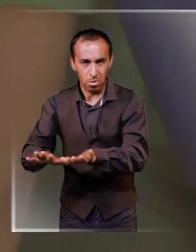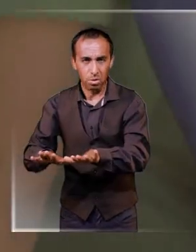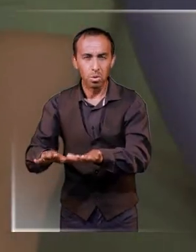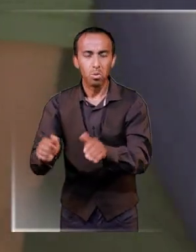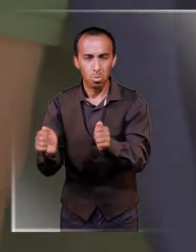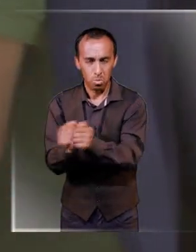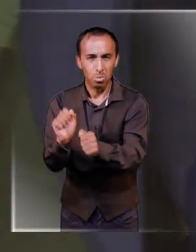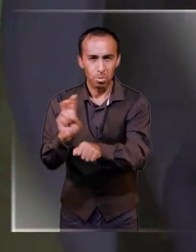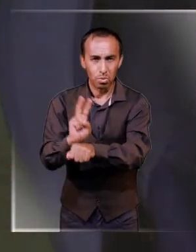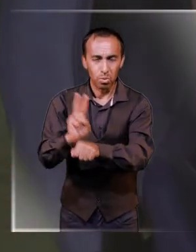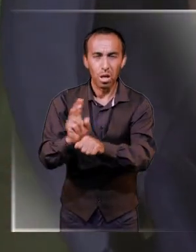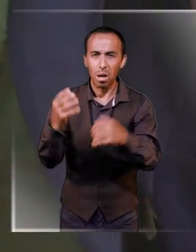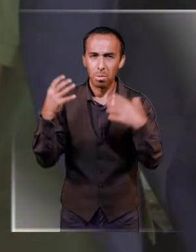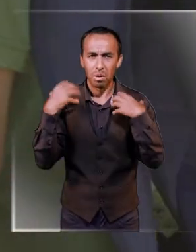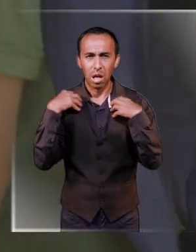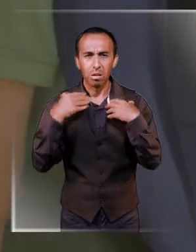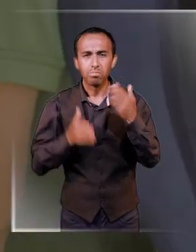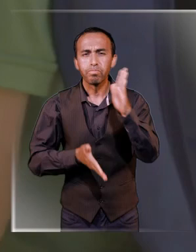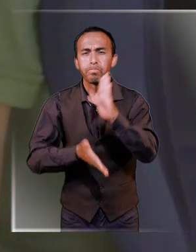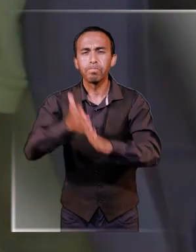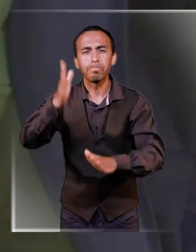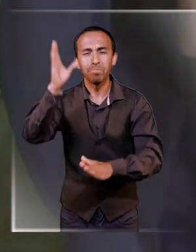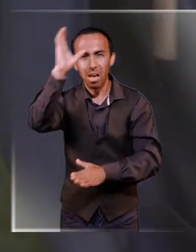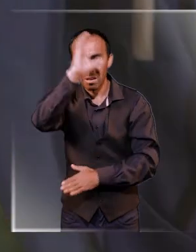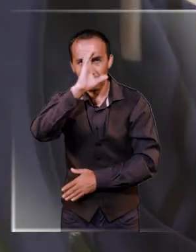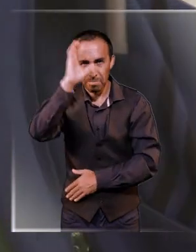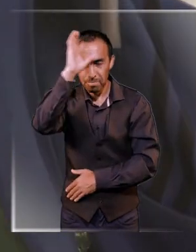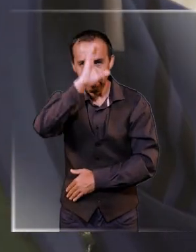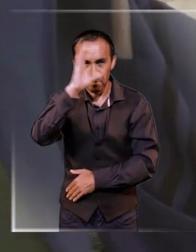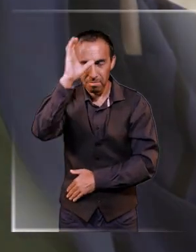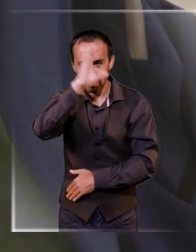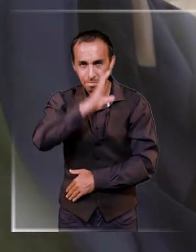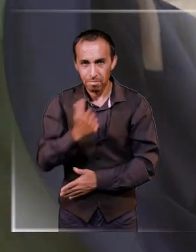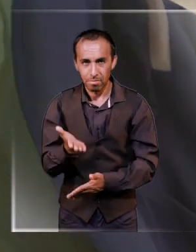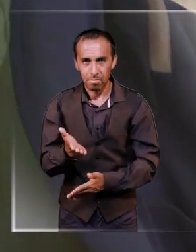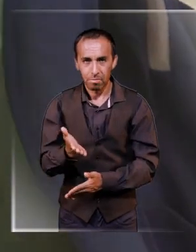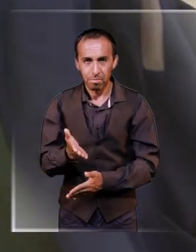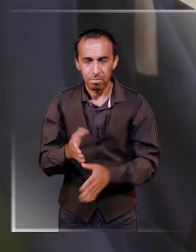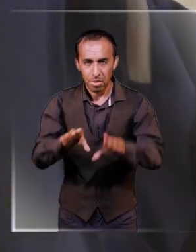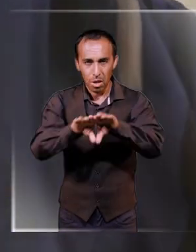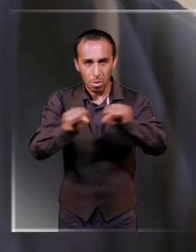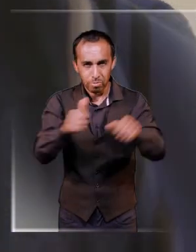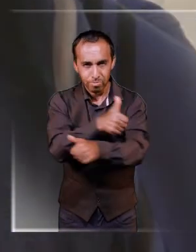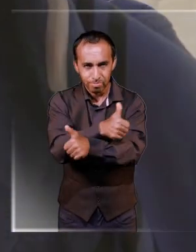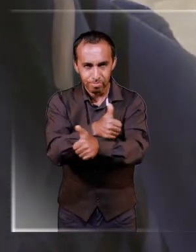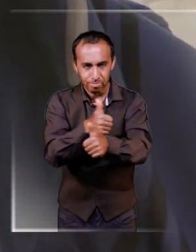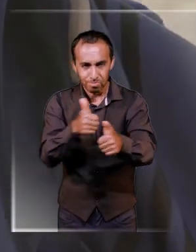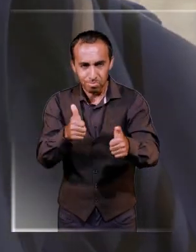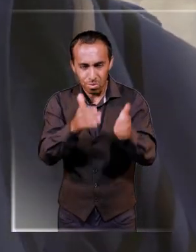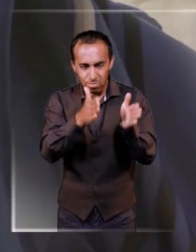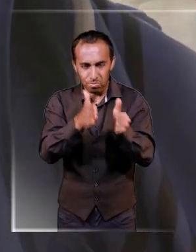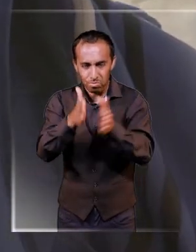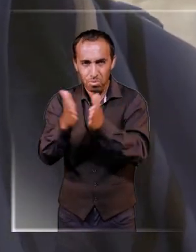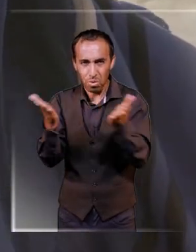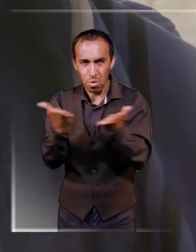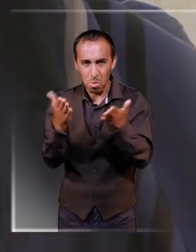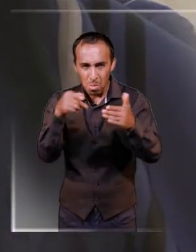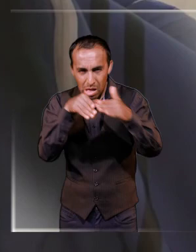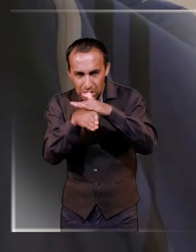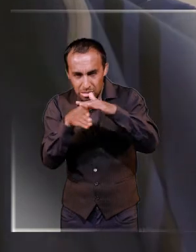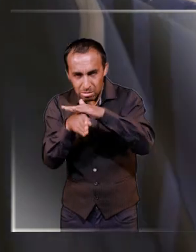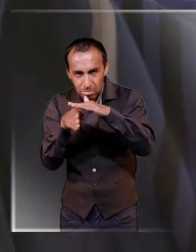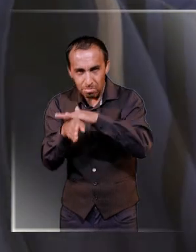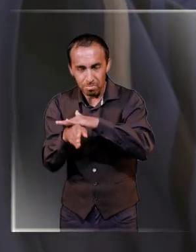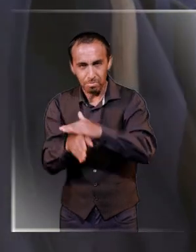chalequitos. Porque faltaba el Cristian. Ah, ya. O sea, yo me llevo al... ¿Al Diego? Al Diego. Ya. Entonces metemos el pollo.